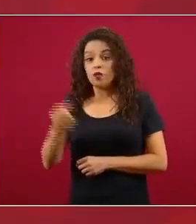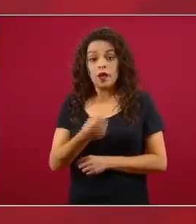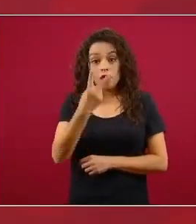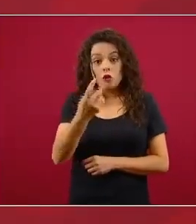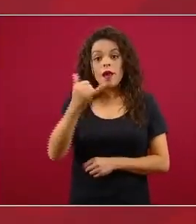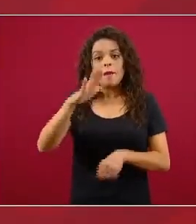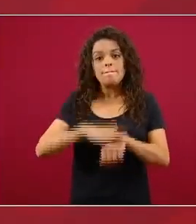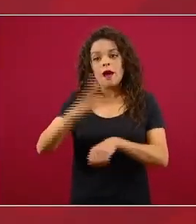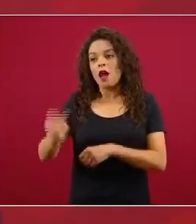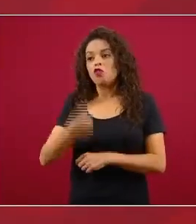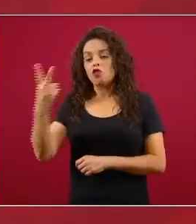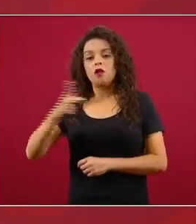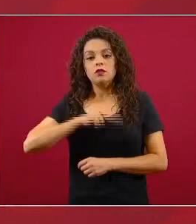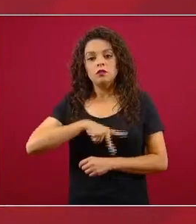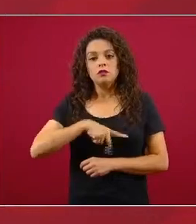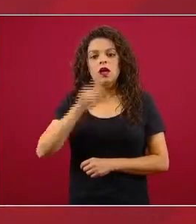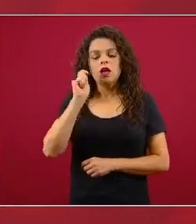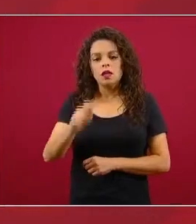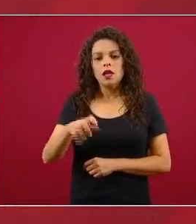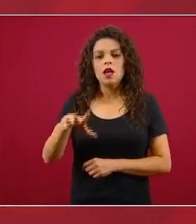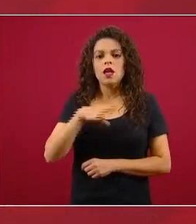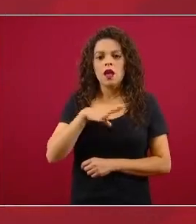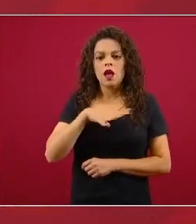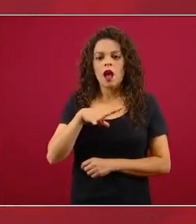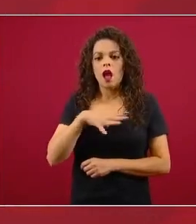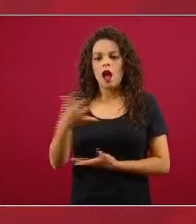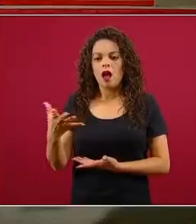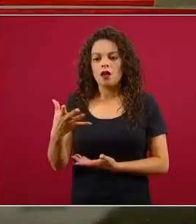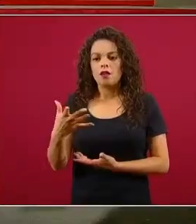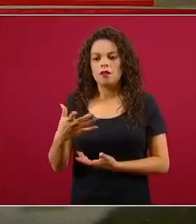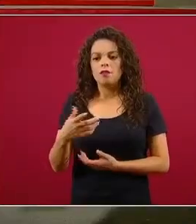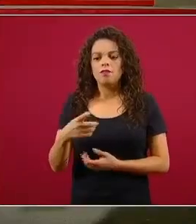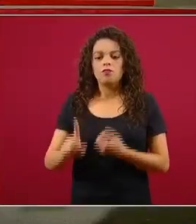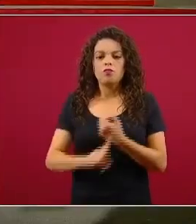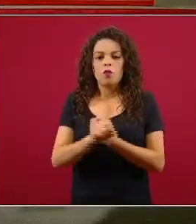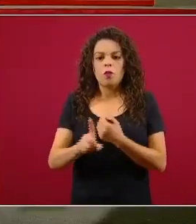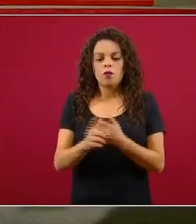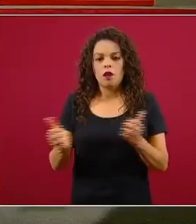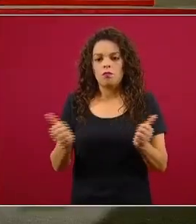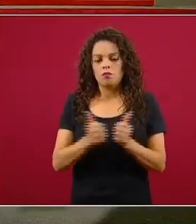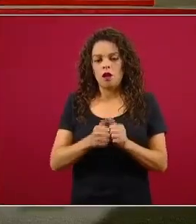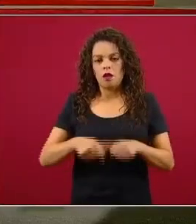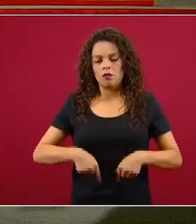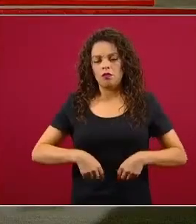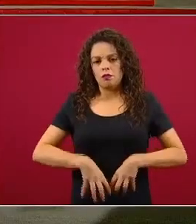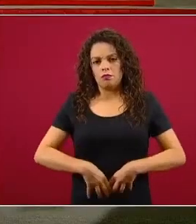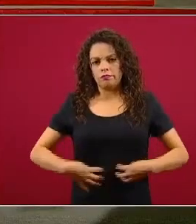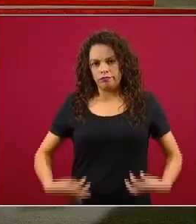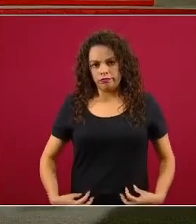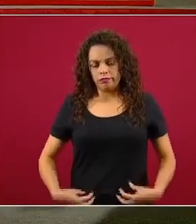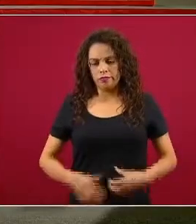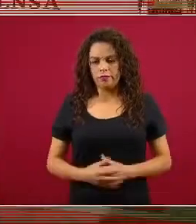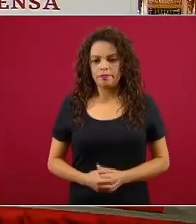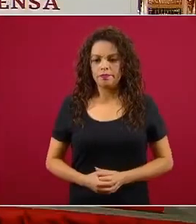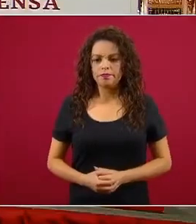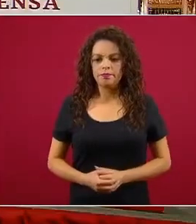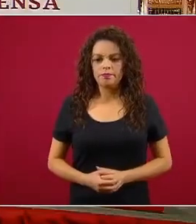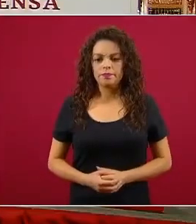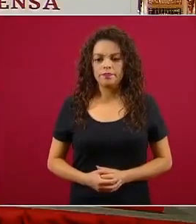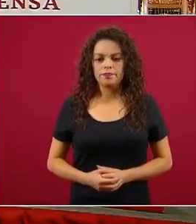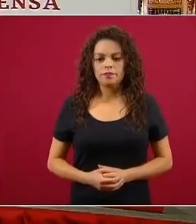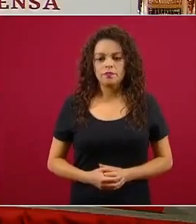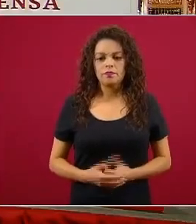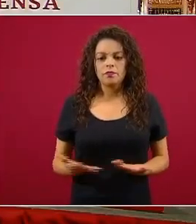otras 2 que producen ciertas lesiones verrucosas del aparato reproductor. Aquí un elemento para familiarizar a